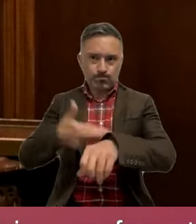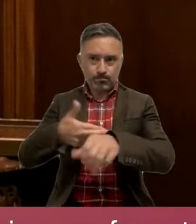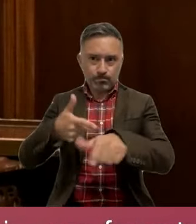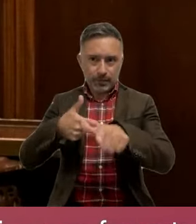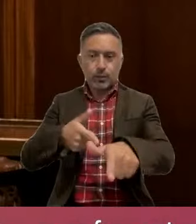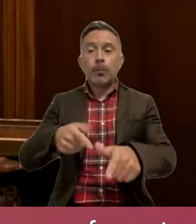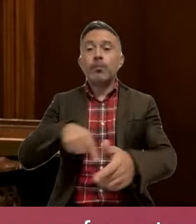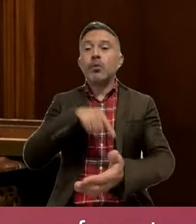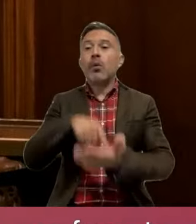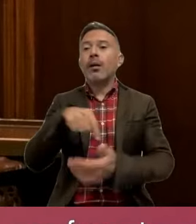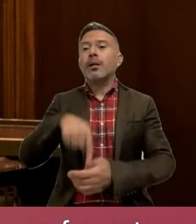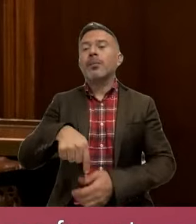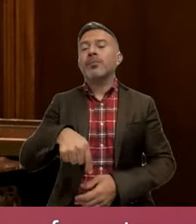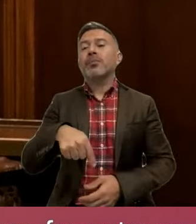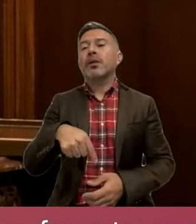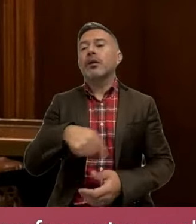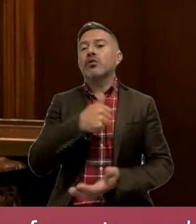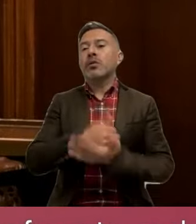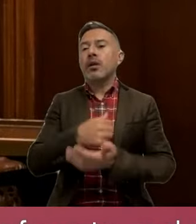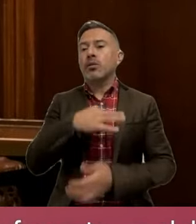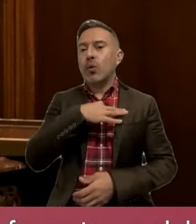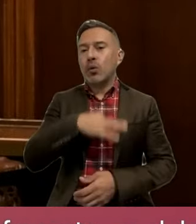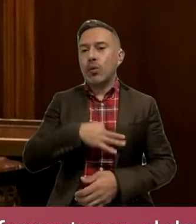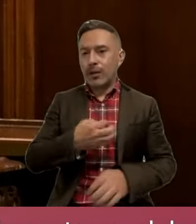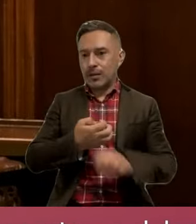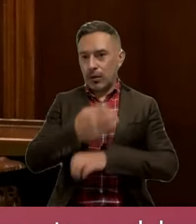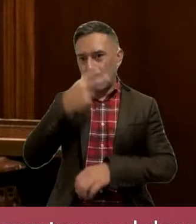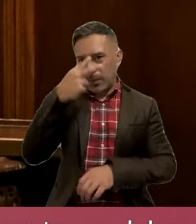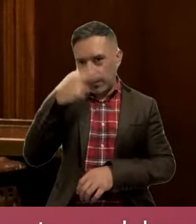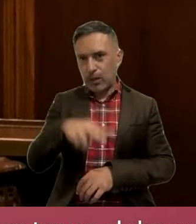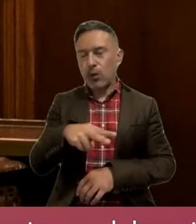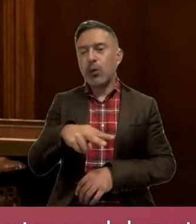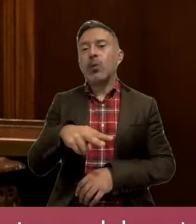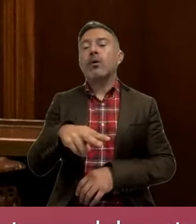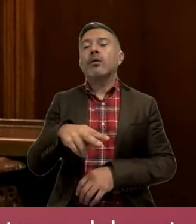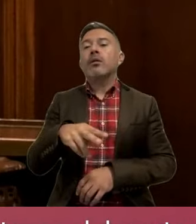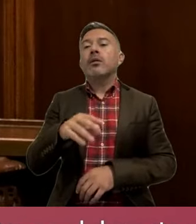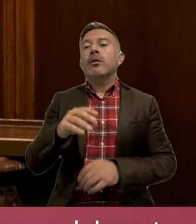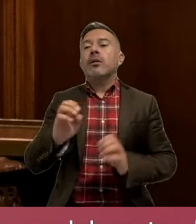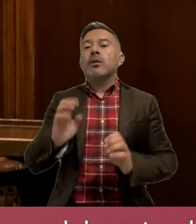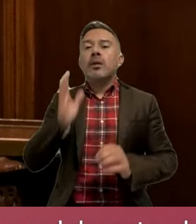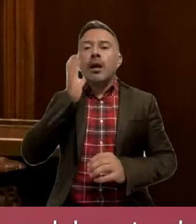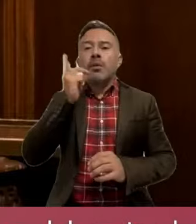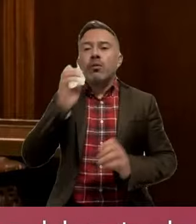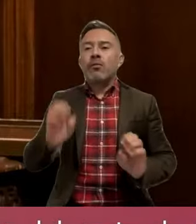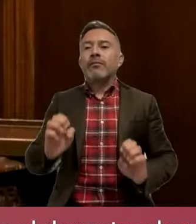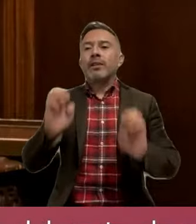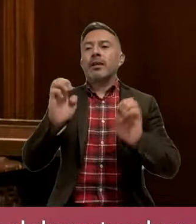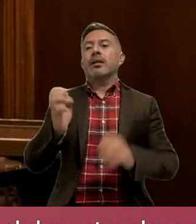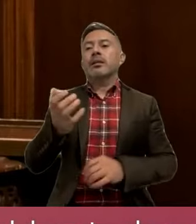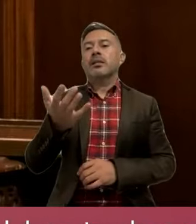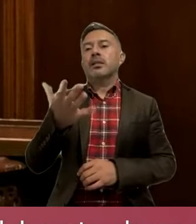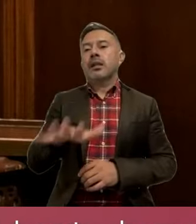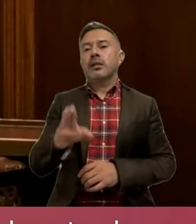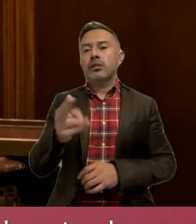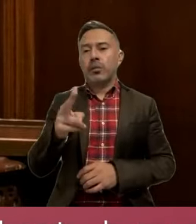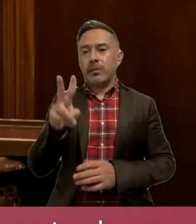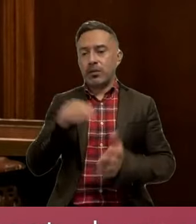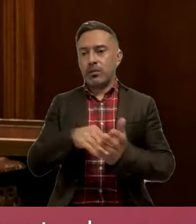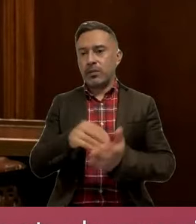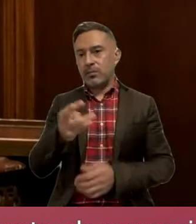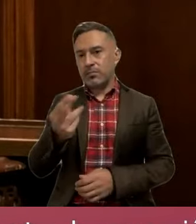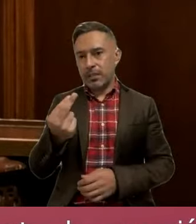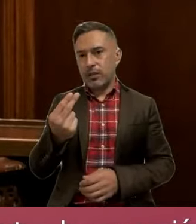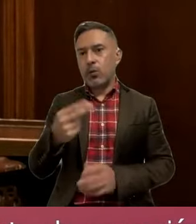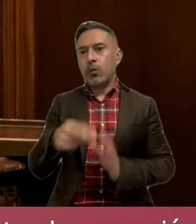en la ciudad de Toluca de Lerdo, capital del Estado de México, a los 10 días del mes de noviembre del 2025.